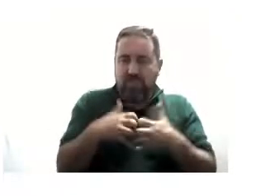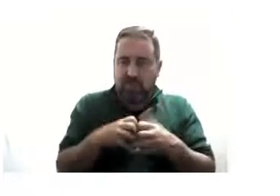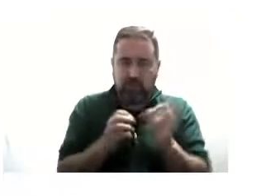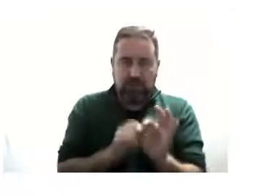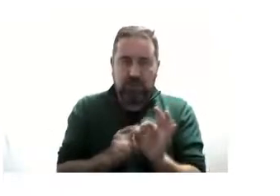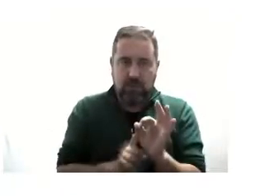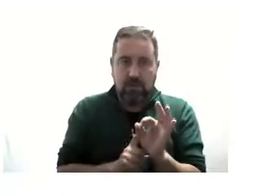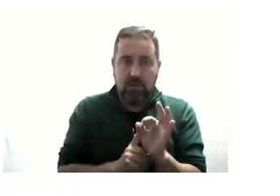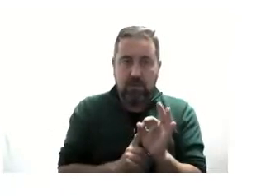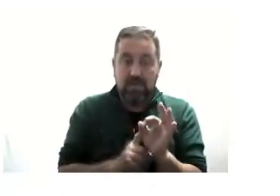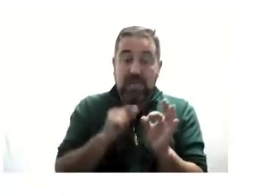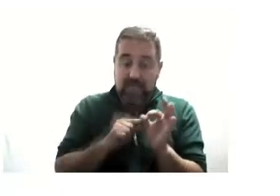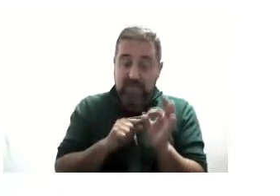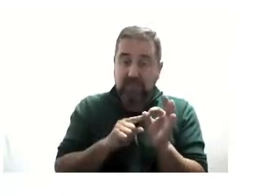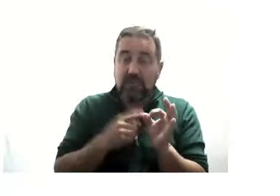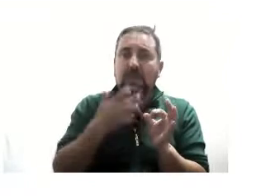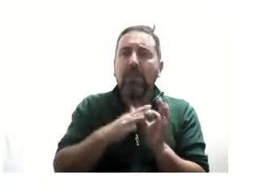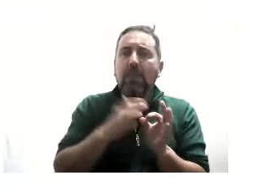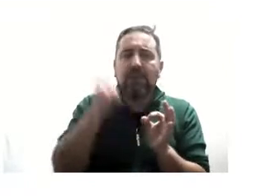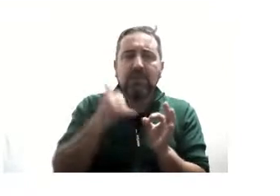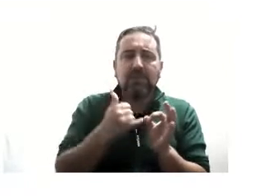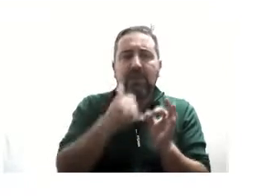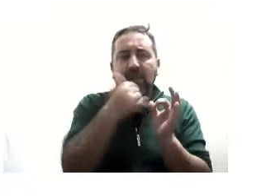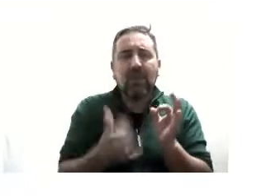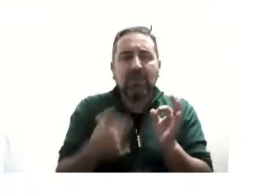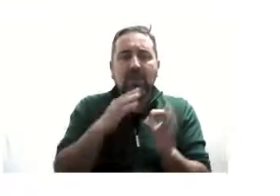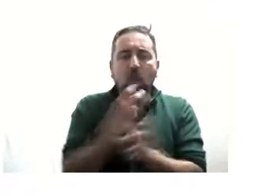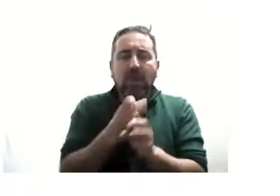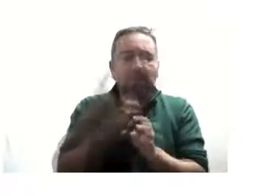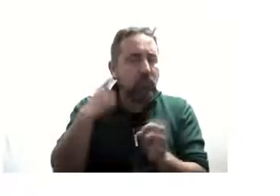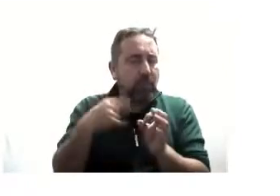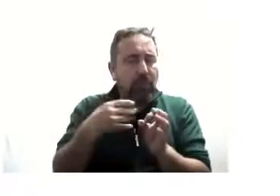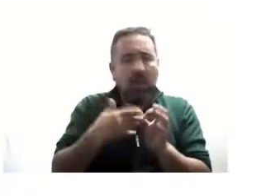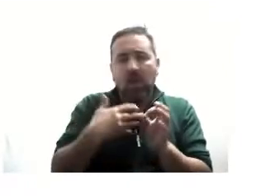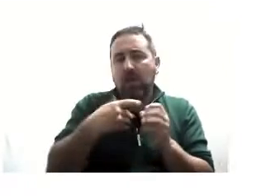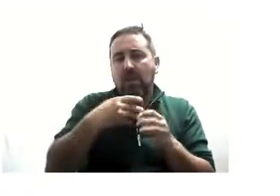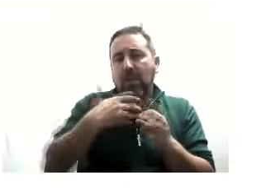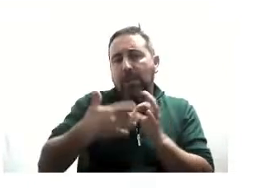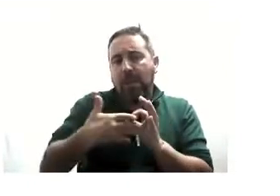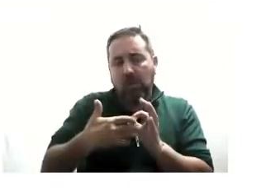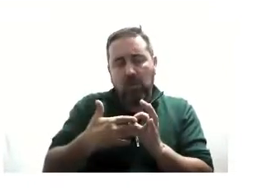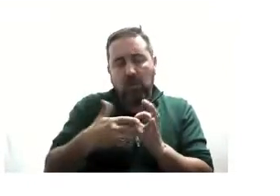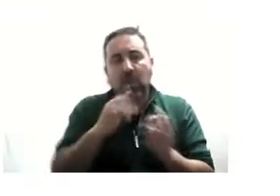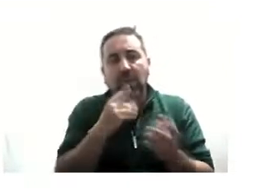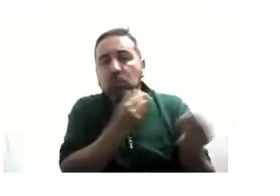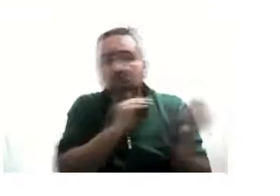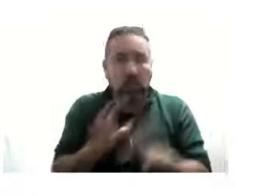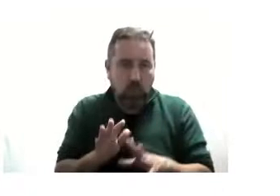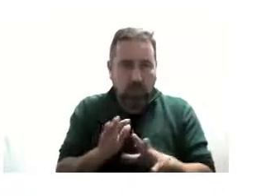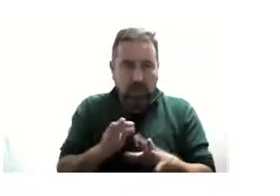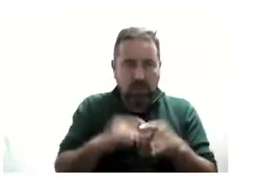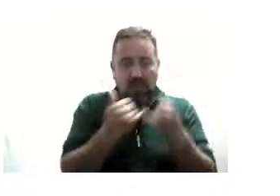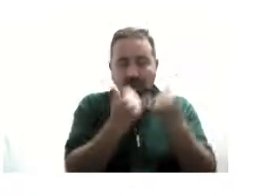alguna forma hace vibrar más la cadena osicular, la cadena de huesecillos, o sustituye alguna parte de la cadena